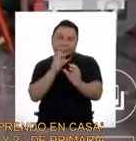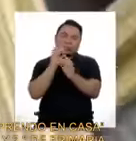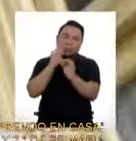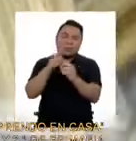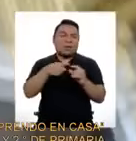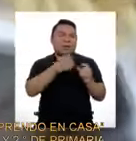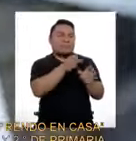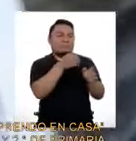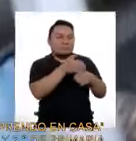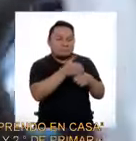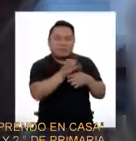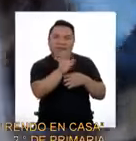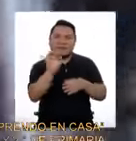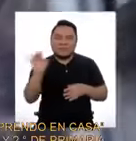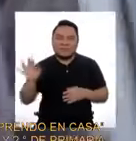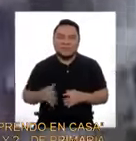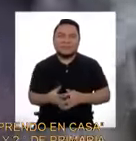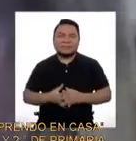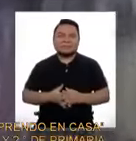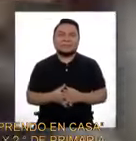carrizo.